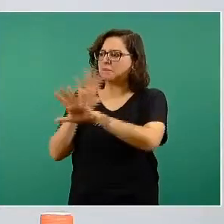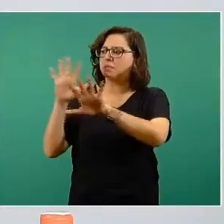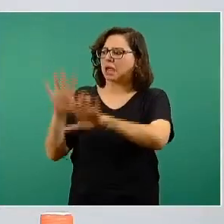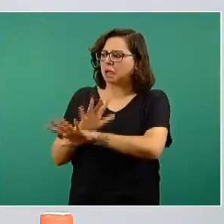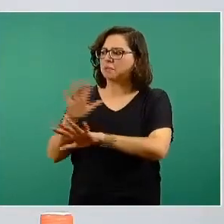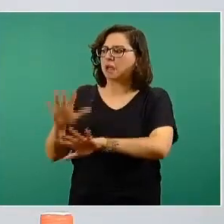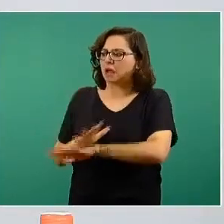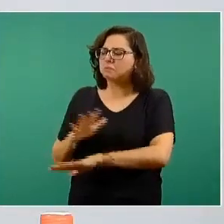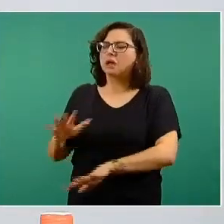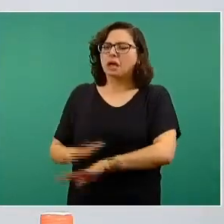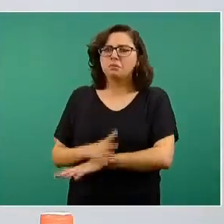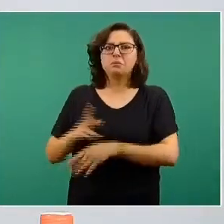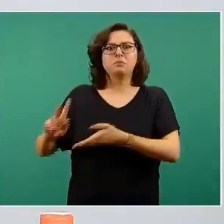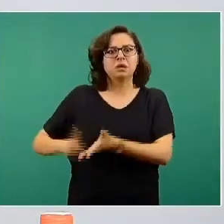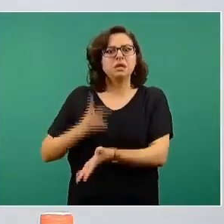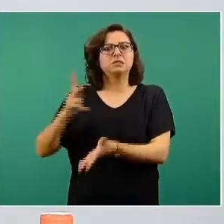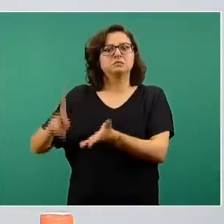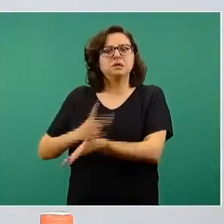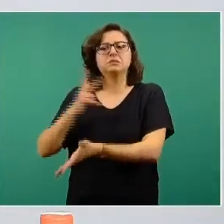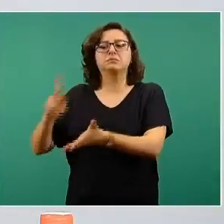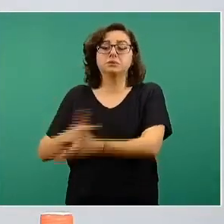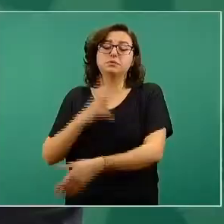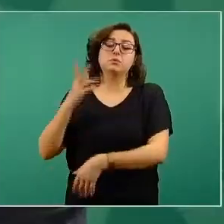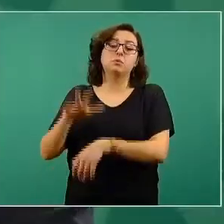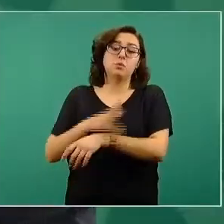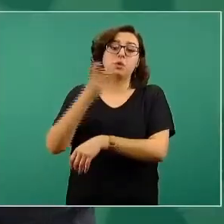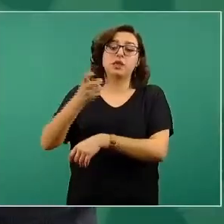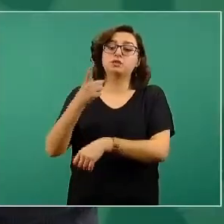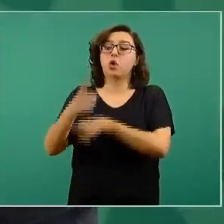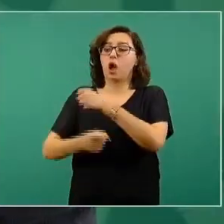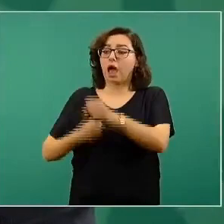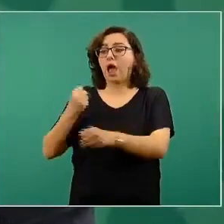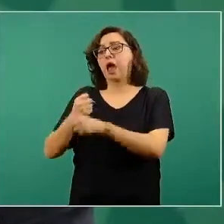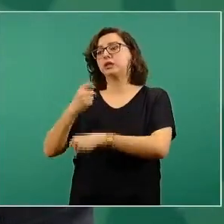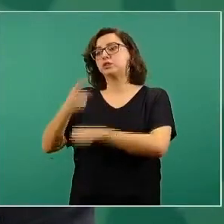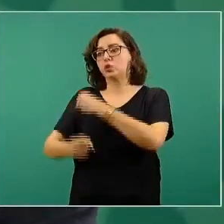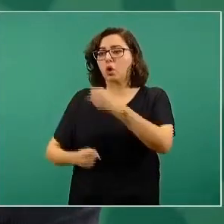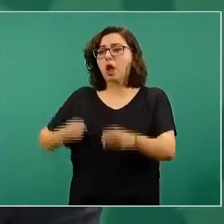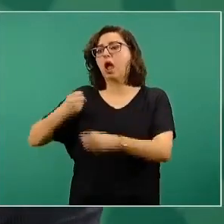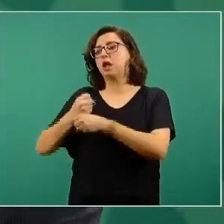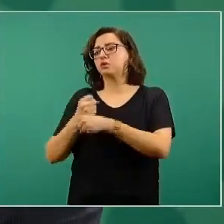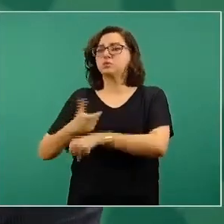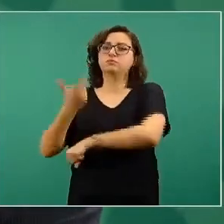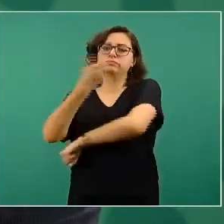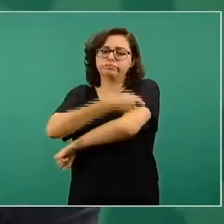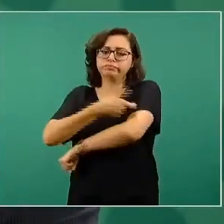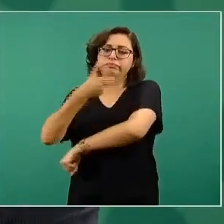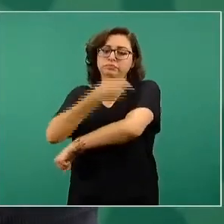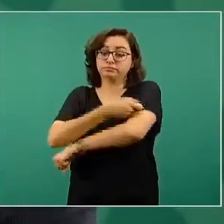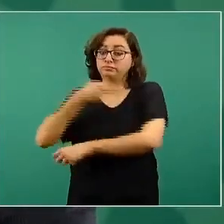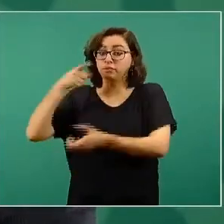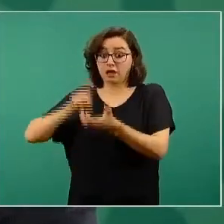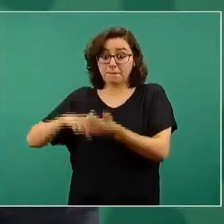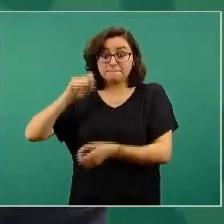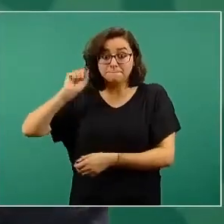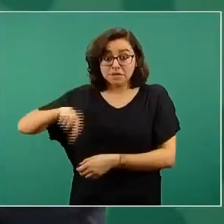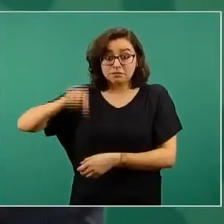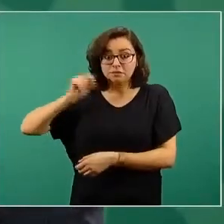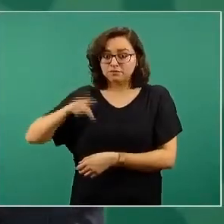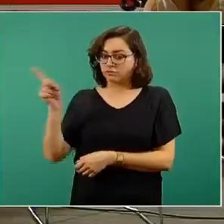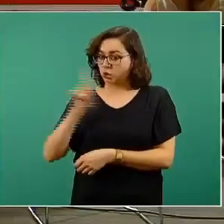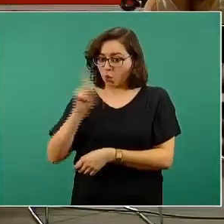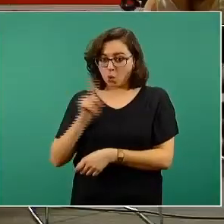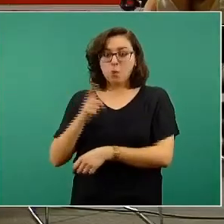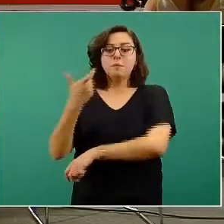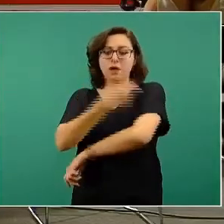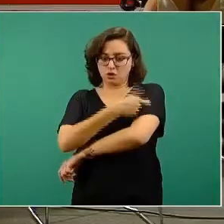los años se hace una evaluación de cuáles son los componentes que debe de tener la vacuna de influenza, pero esto se